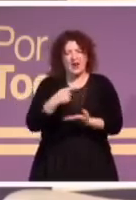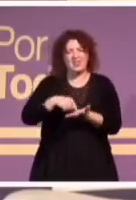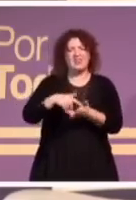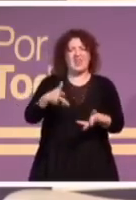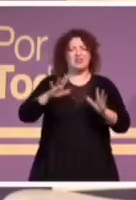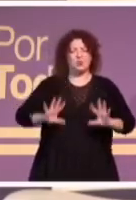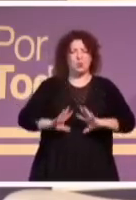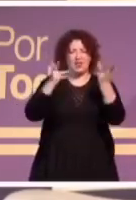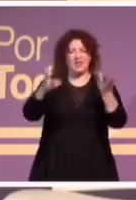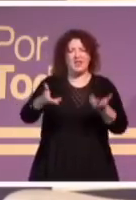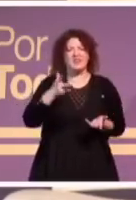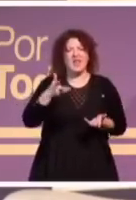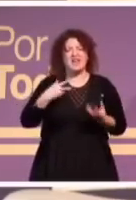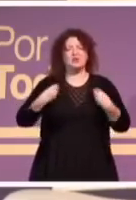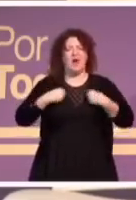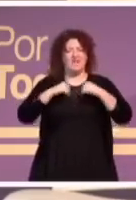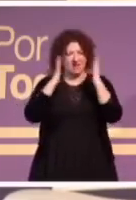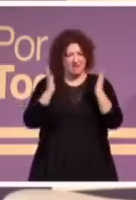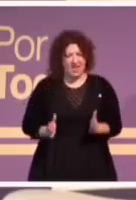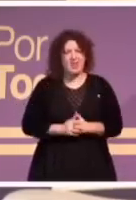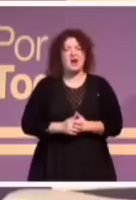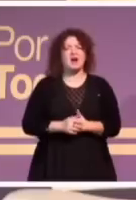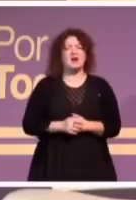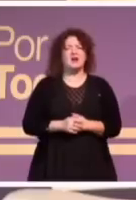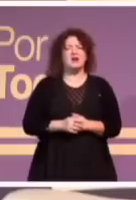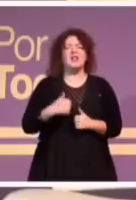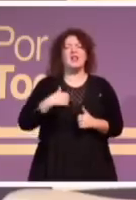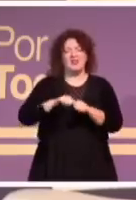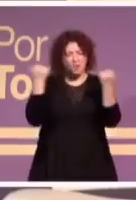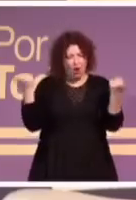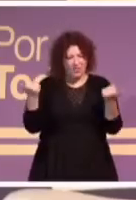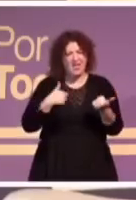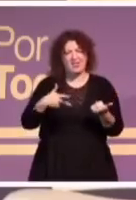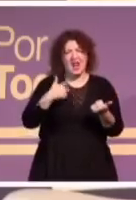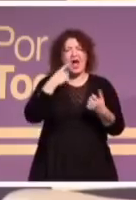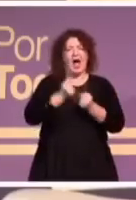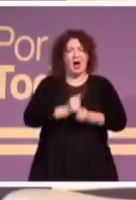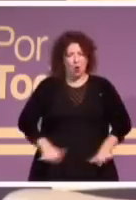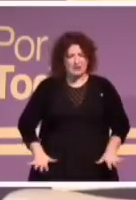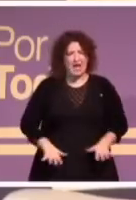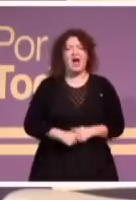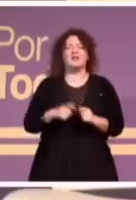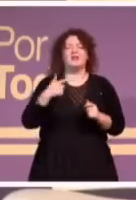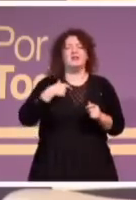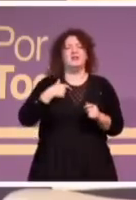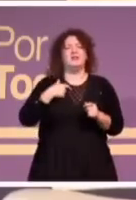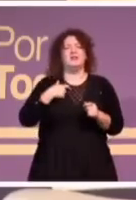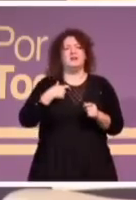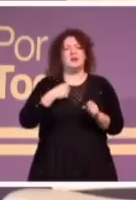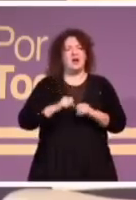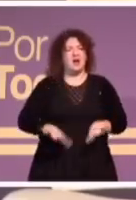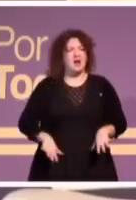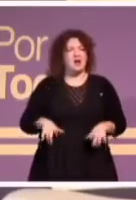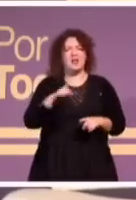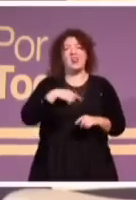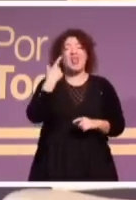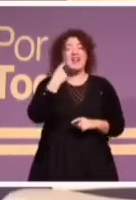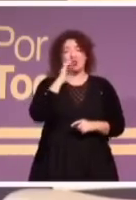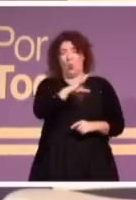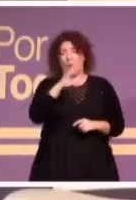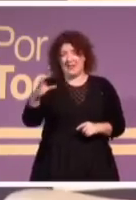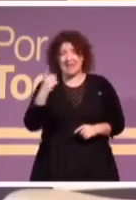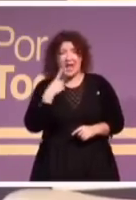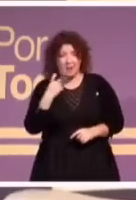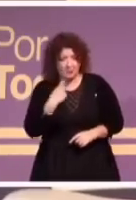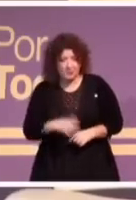el derecho a la vivienda, el derecho a divorciarse, el derecho a abortar, el derecho a abrir una cuenta corriente.